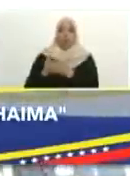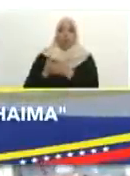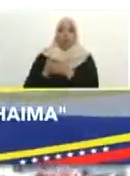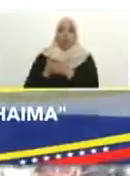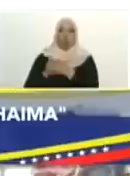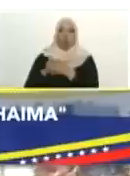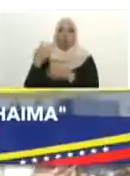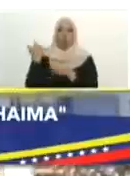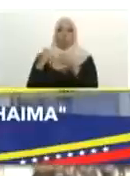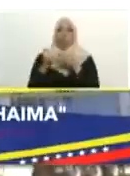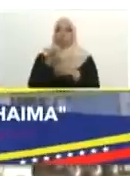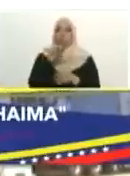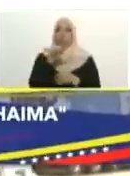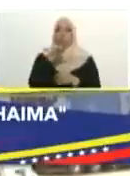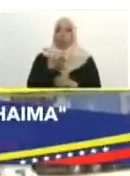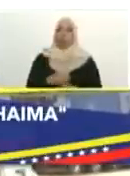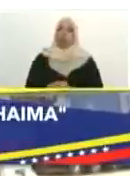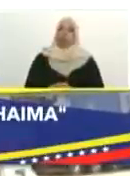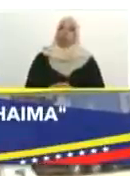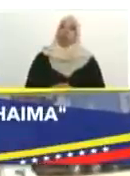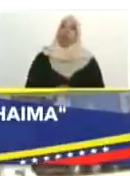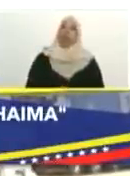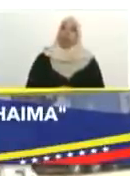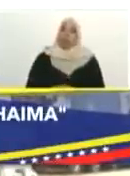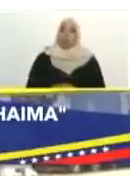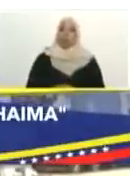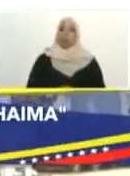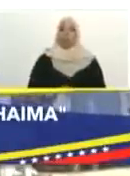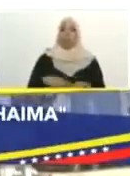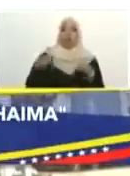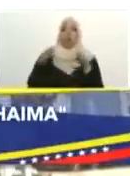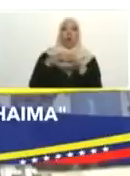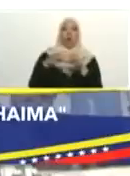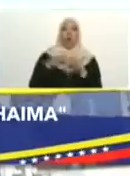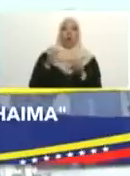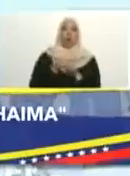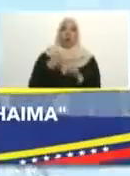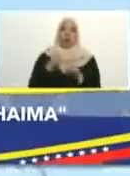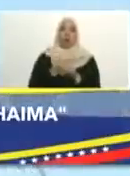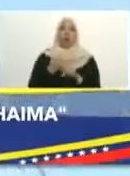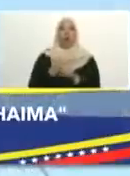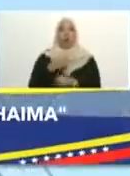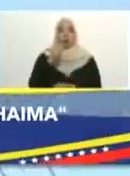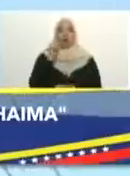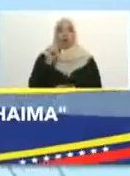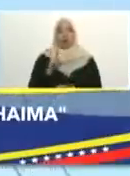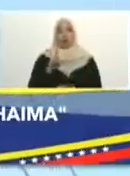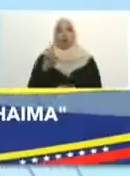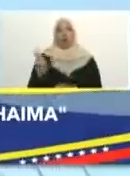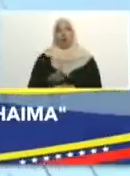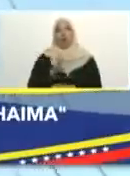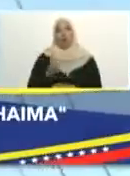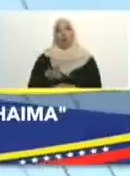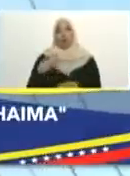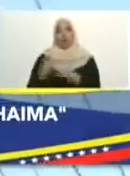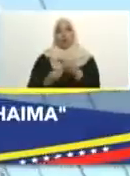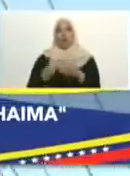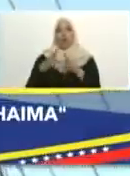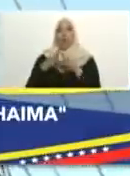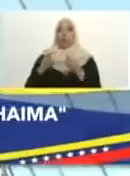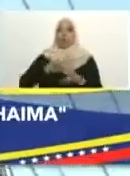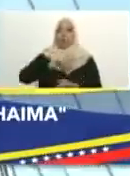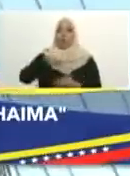a mencionarle. Este equipo, con esfuerzo, hemos hecho todo